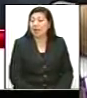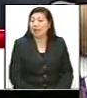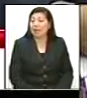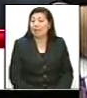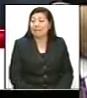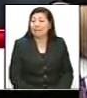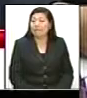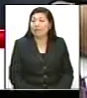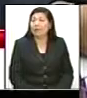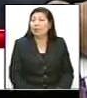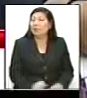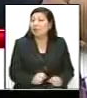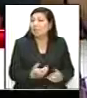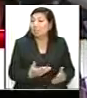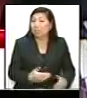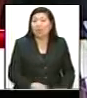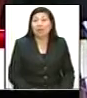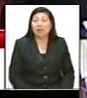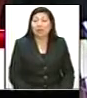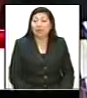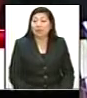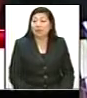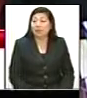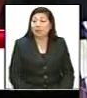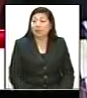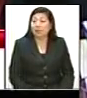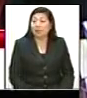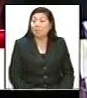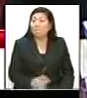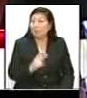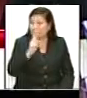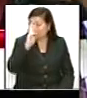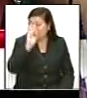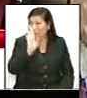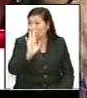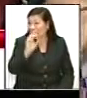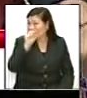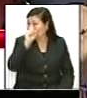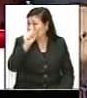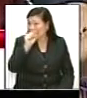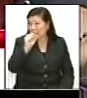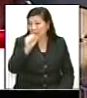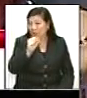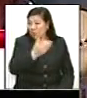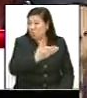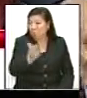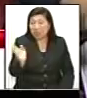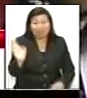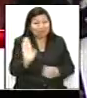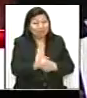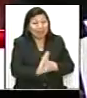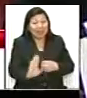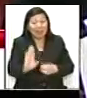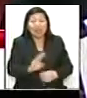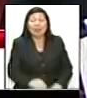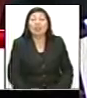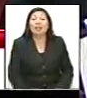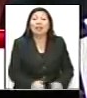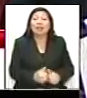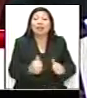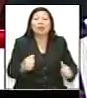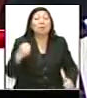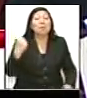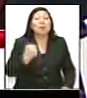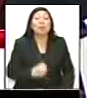parafaseándolos, de que si no hay derechos, si no se respetan los derechos y si no hay una garantía efectiva de la separación de